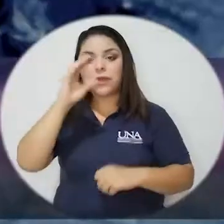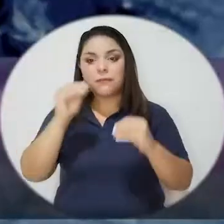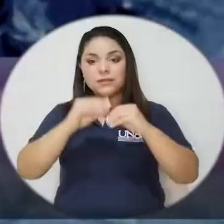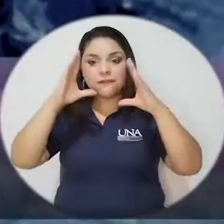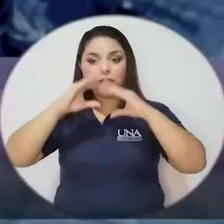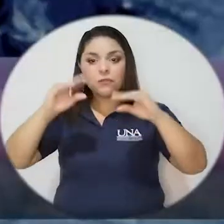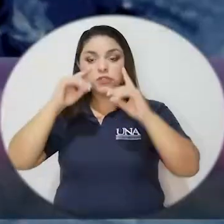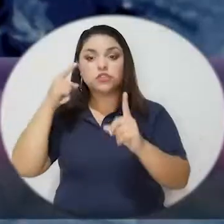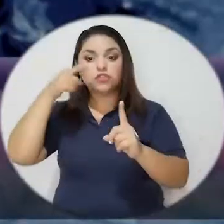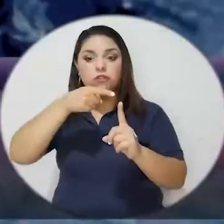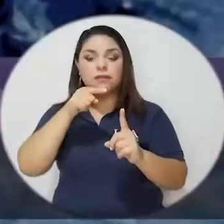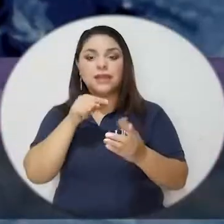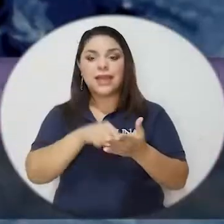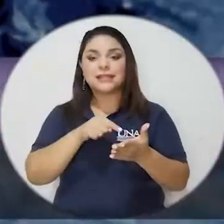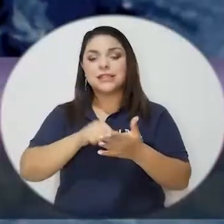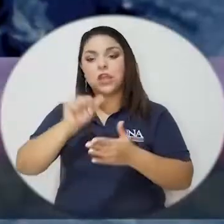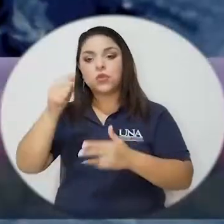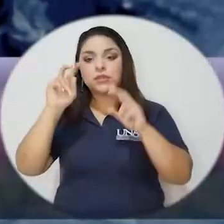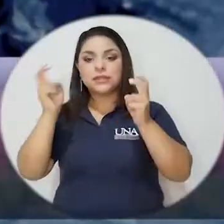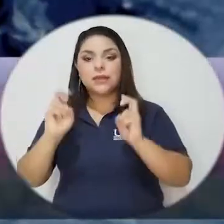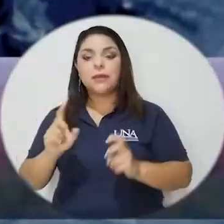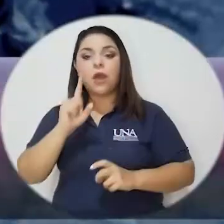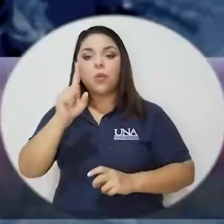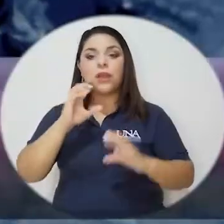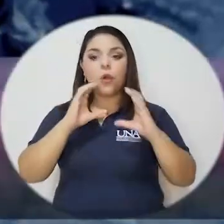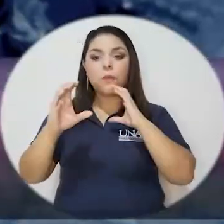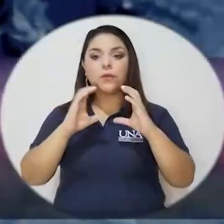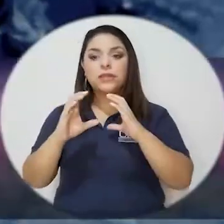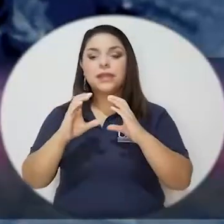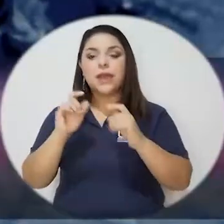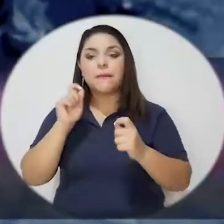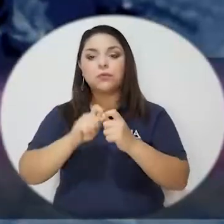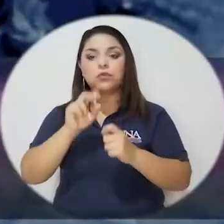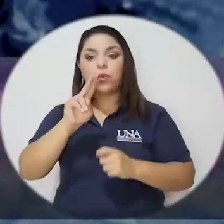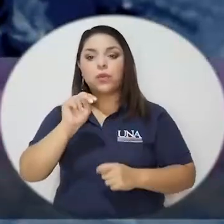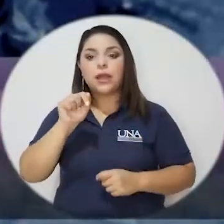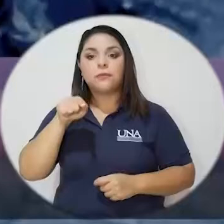puede buscar más información sobre este y otros temas en